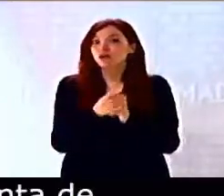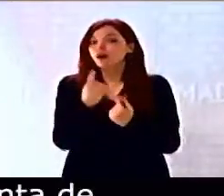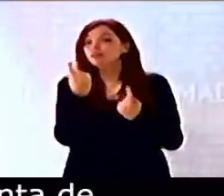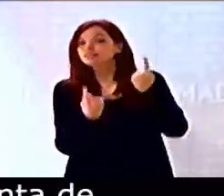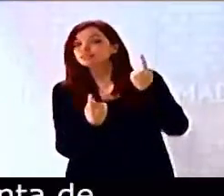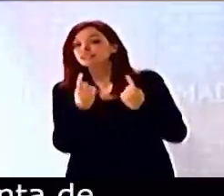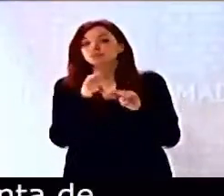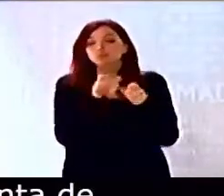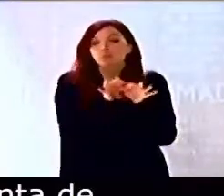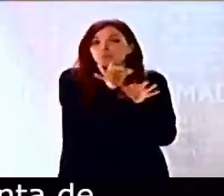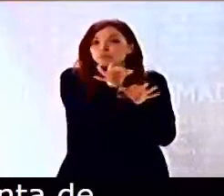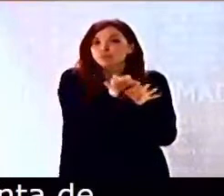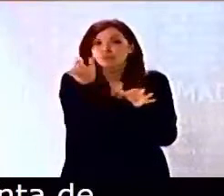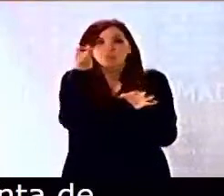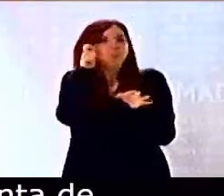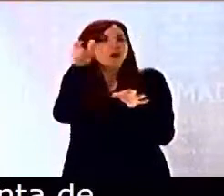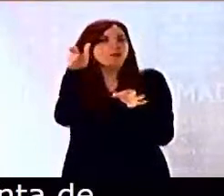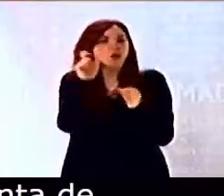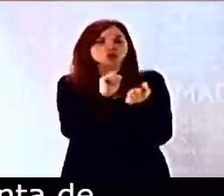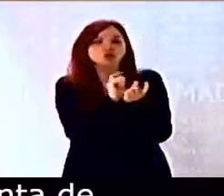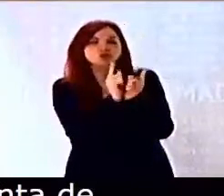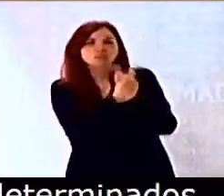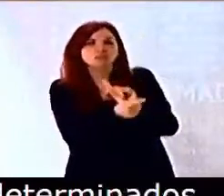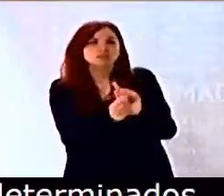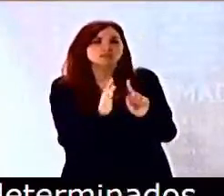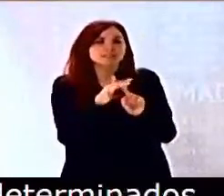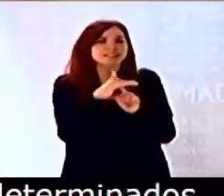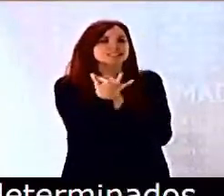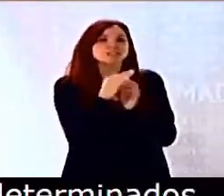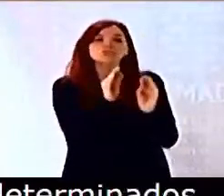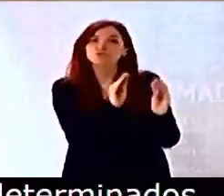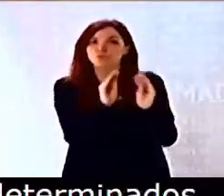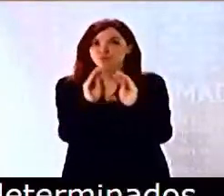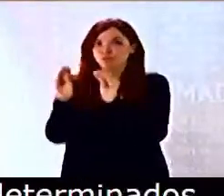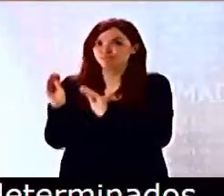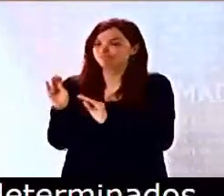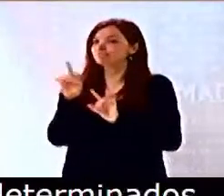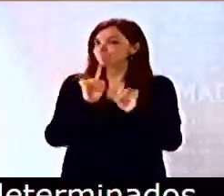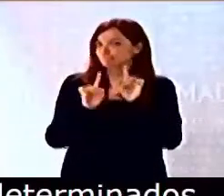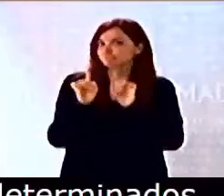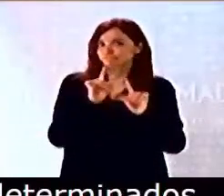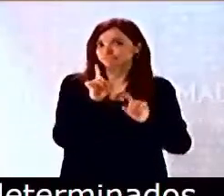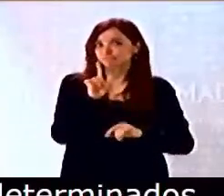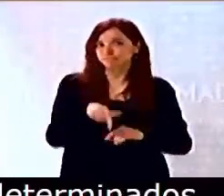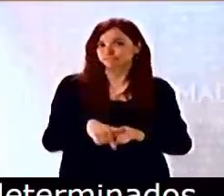determinados municipios de la Comunidad Autónoma de Extremadura en este momento